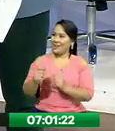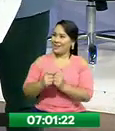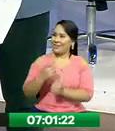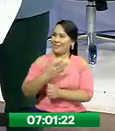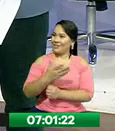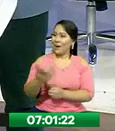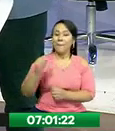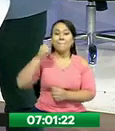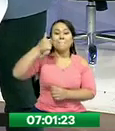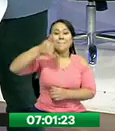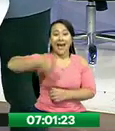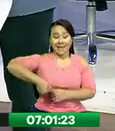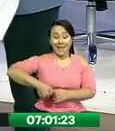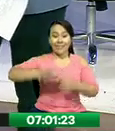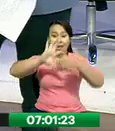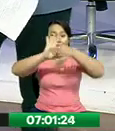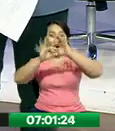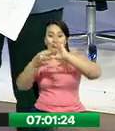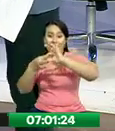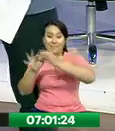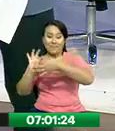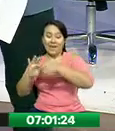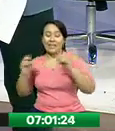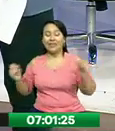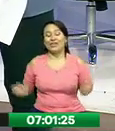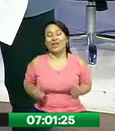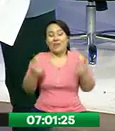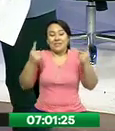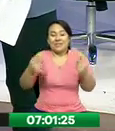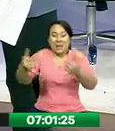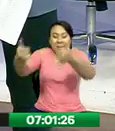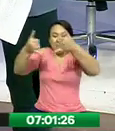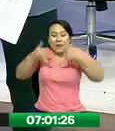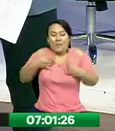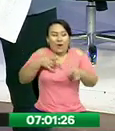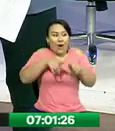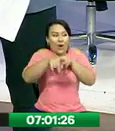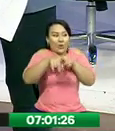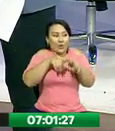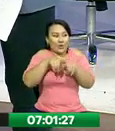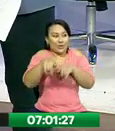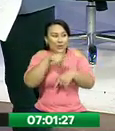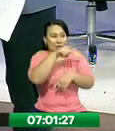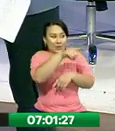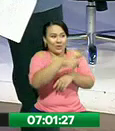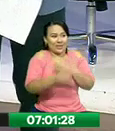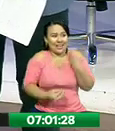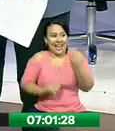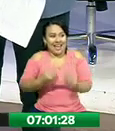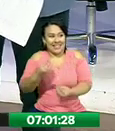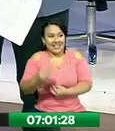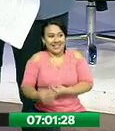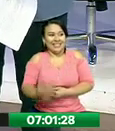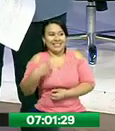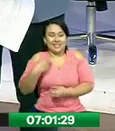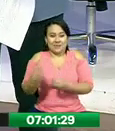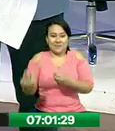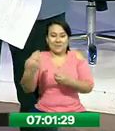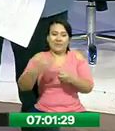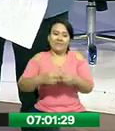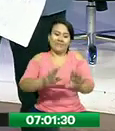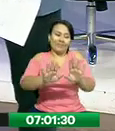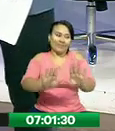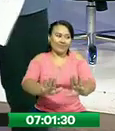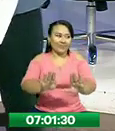de integración el día de mañana. Hay muchas sorpresas, premios, concursos. Sé que usted va a estar animando también. Ahí estamos, Dios mediante. Óigame,